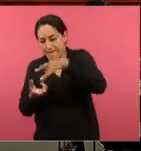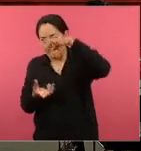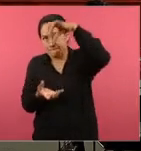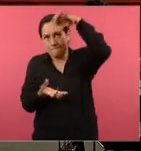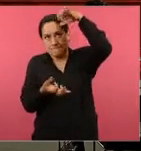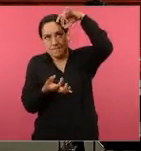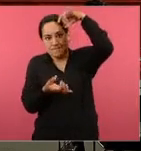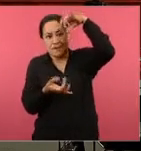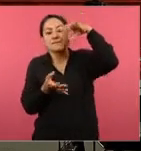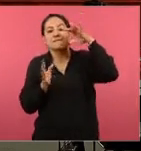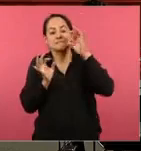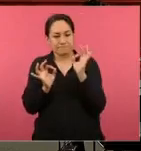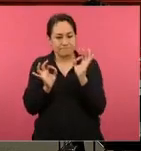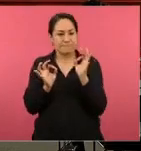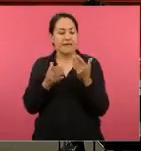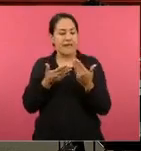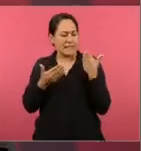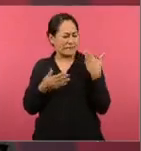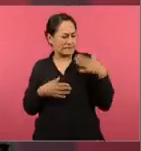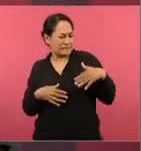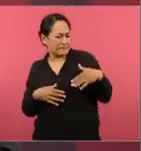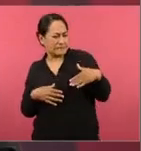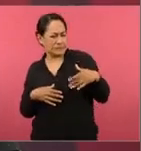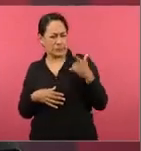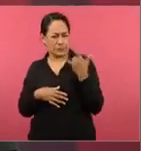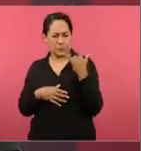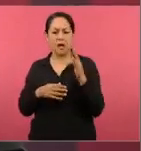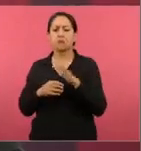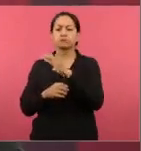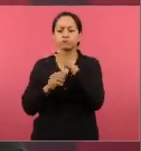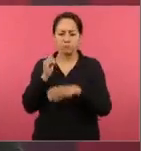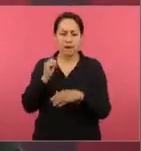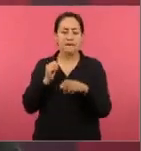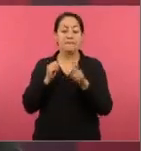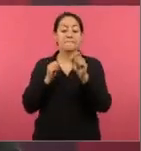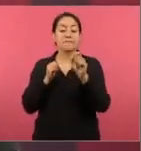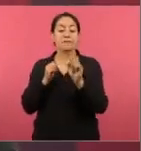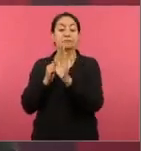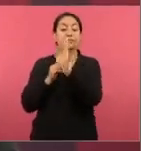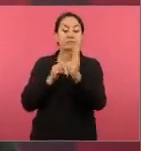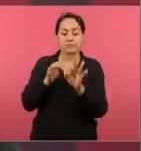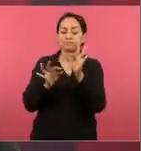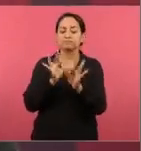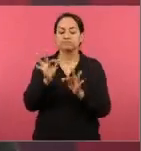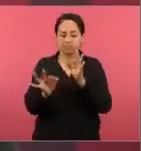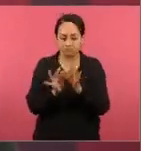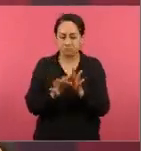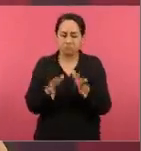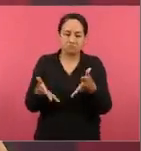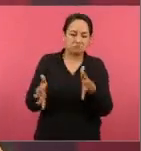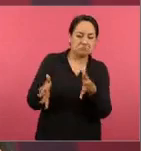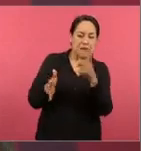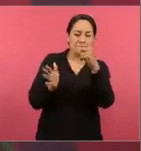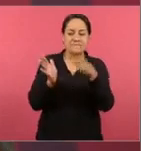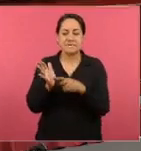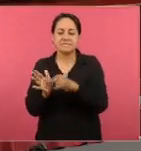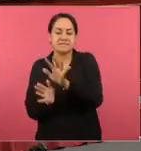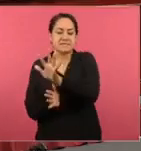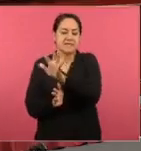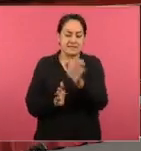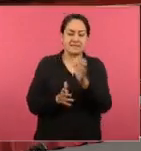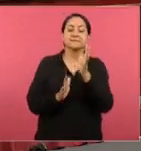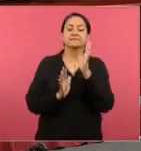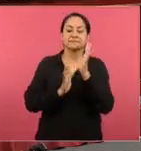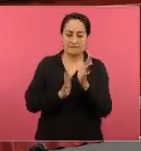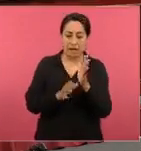pasar, la mitad de julio y en agosto. Estas son las que llevamos el 20%, son aproximadamente 3,500 que ya ahorita